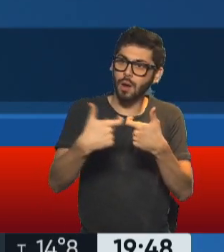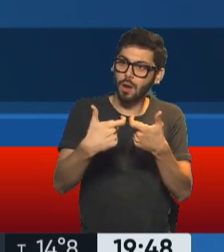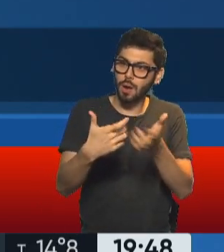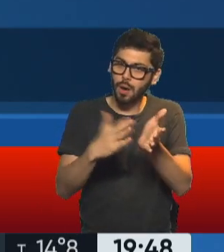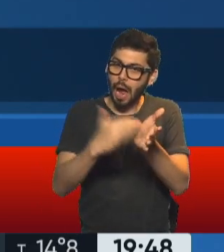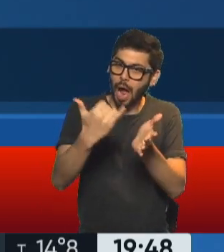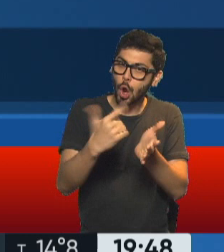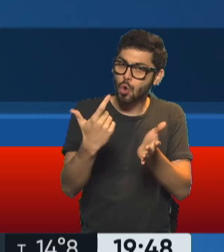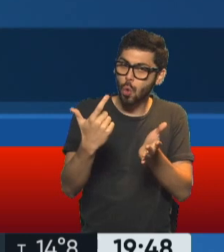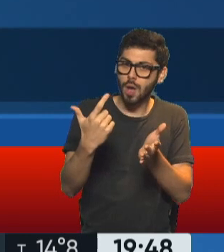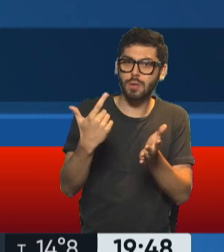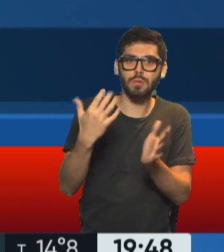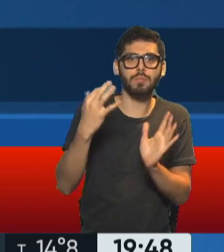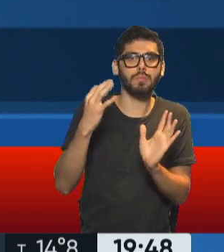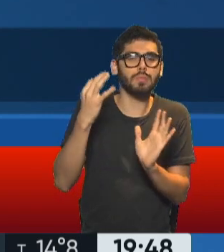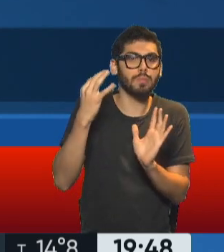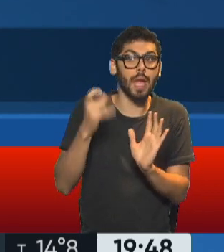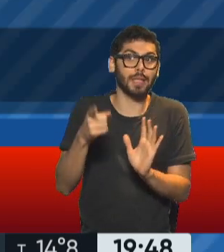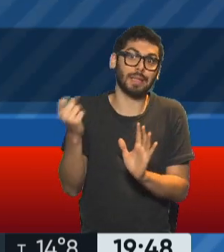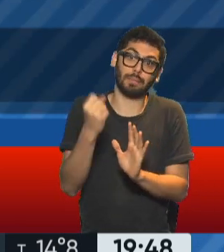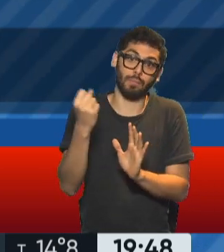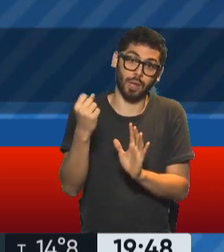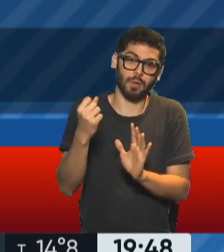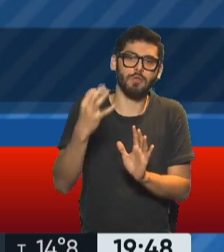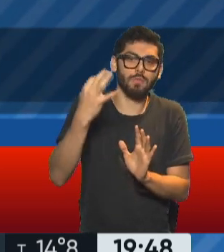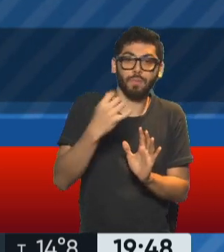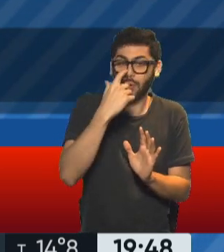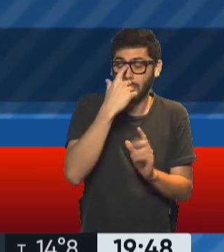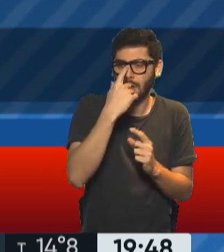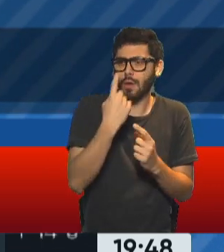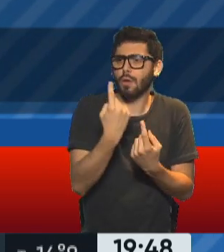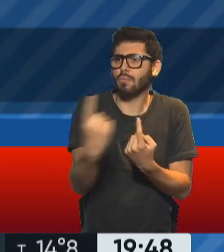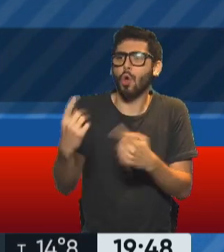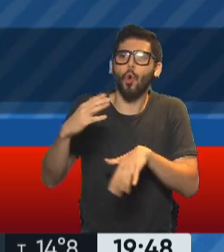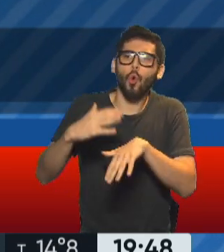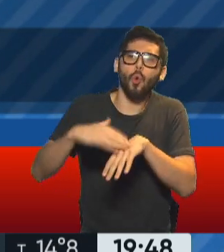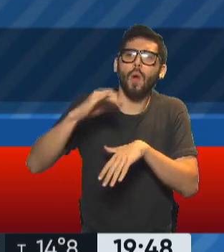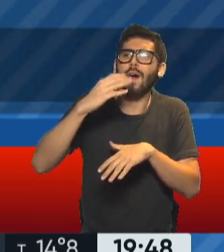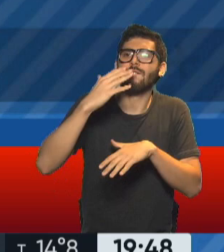sin perjuicio de la responsabilidad individual que le pueda tocar a cada uno de los imputados.